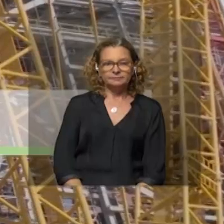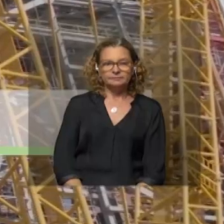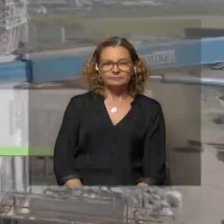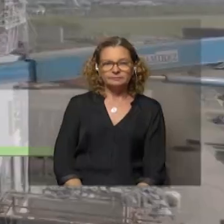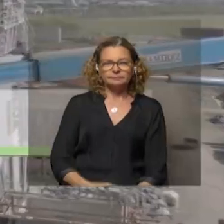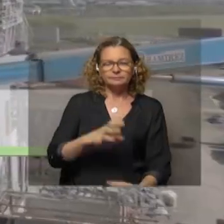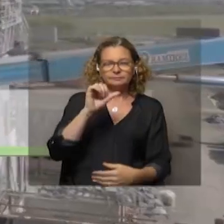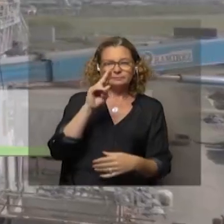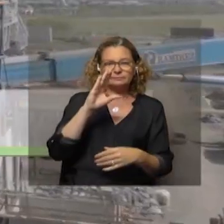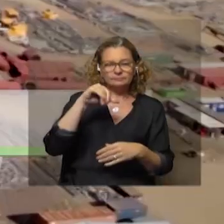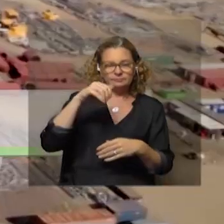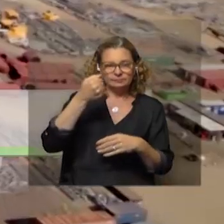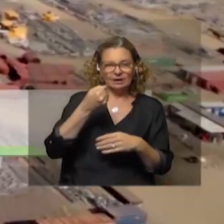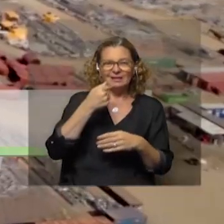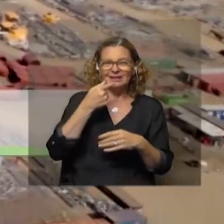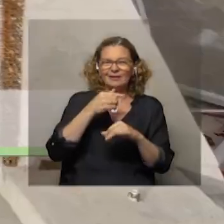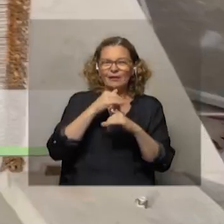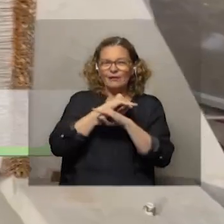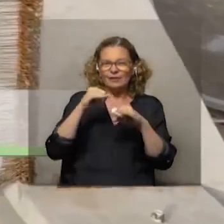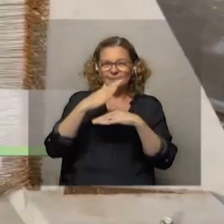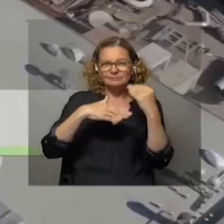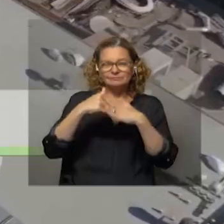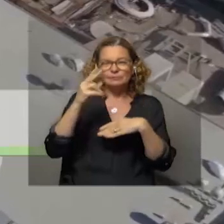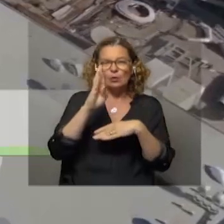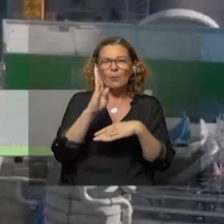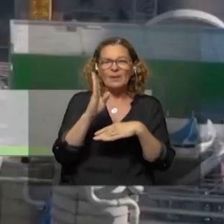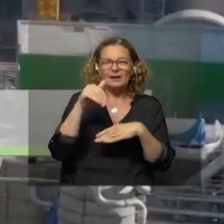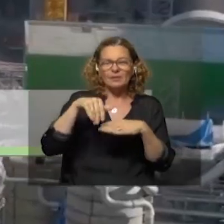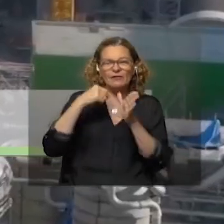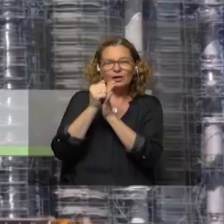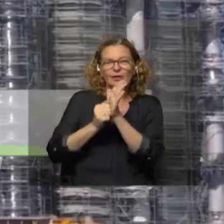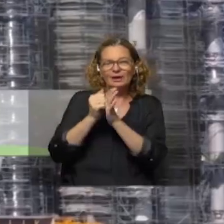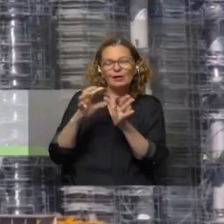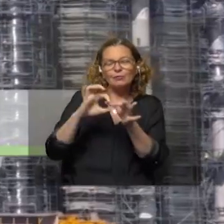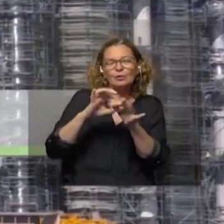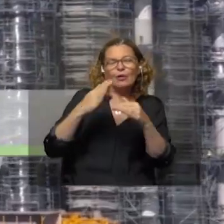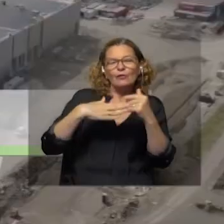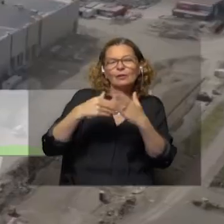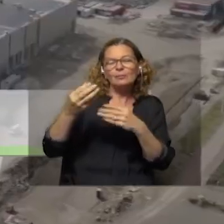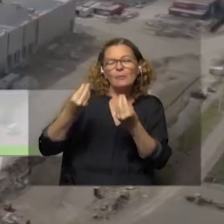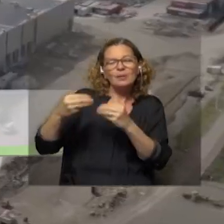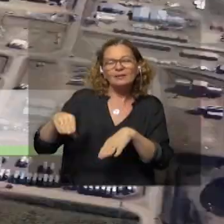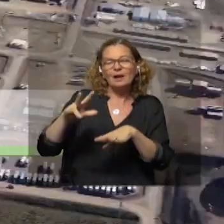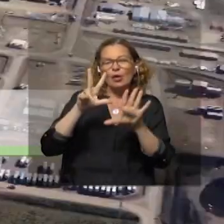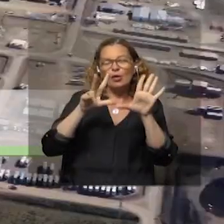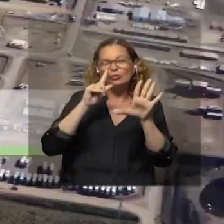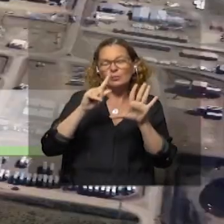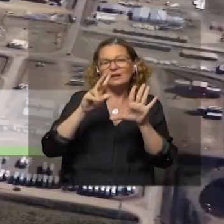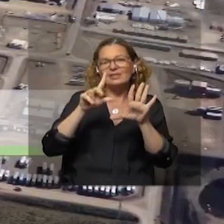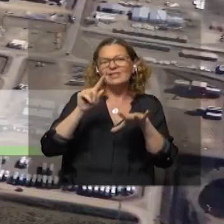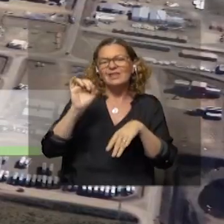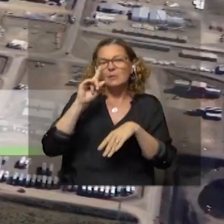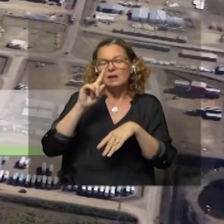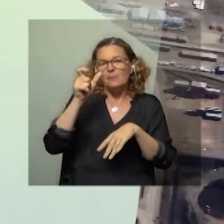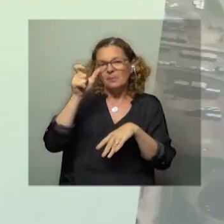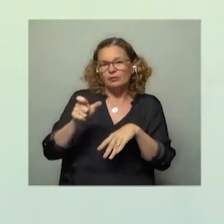sunca Calcula que entre la finalización de obras en upm ferrocarril central y Obras conexas el sector perderá entre 8.000 Y 10.000 puestos de trabajo